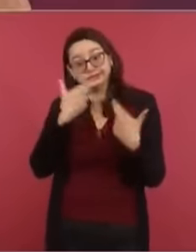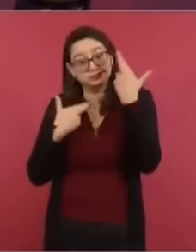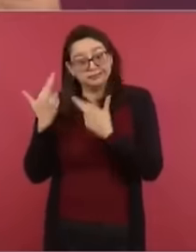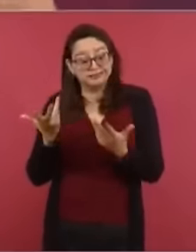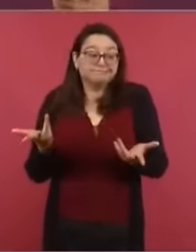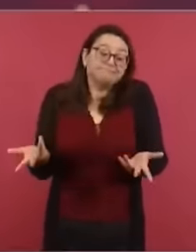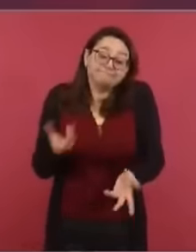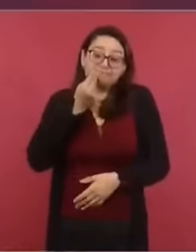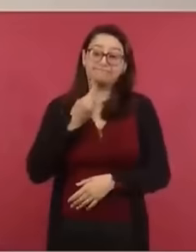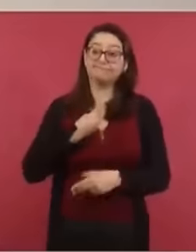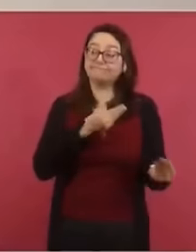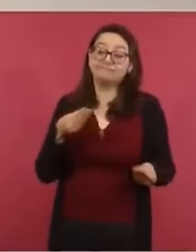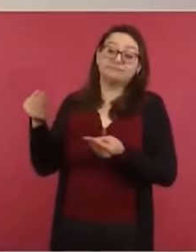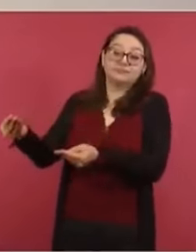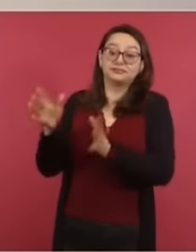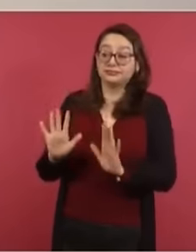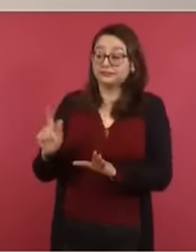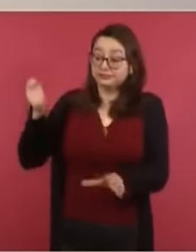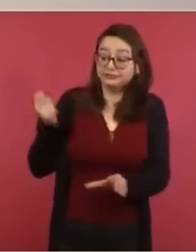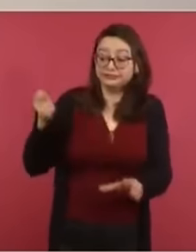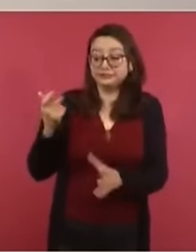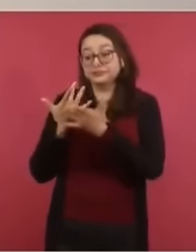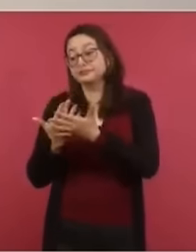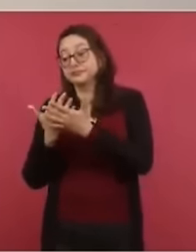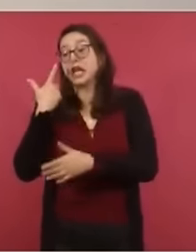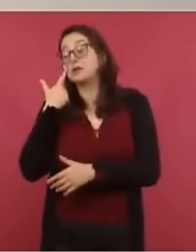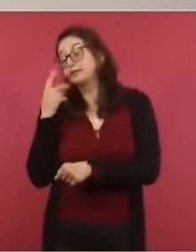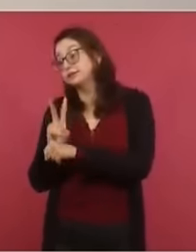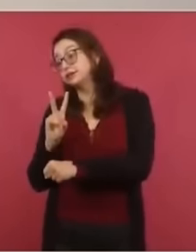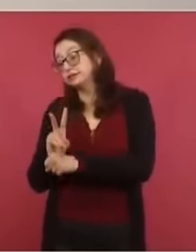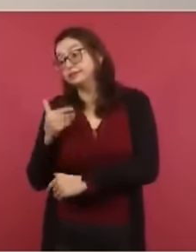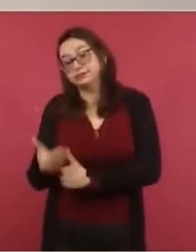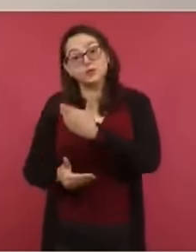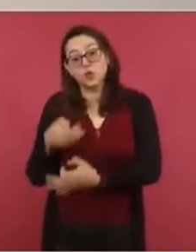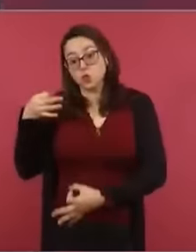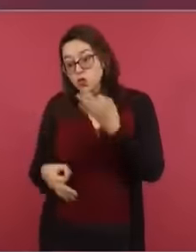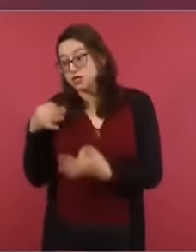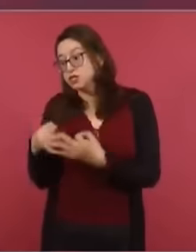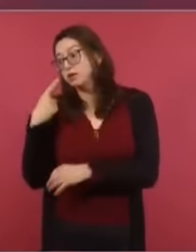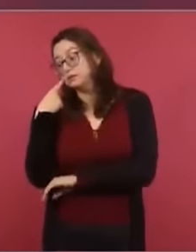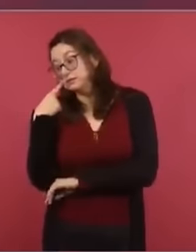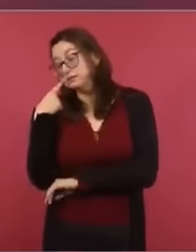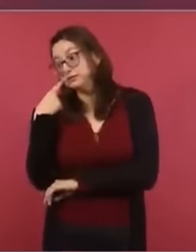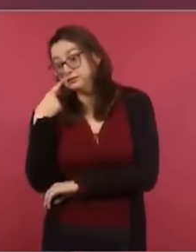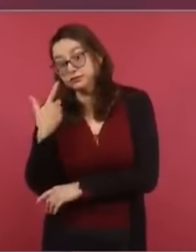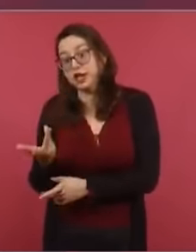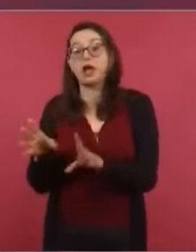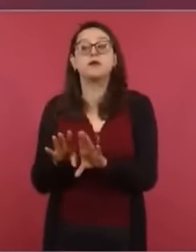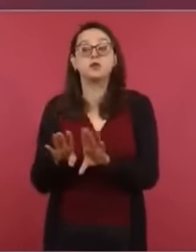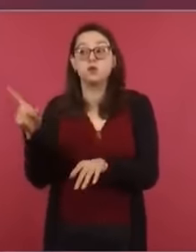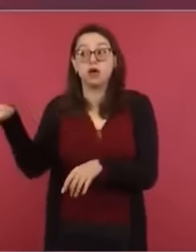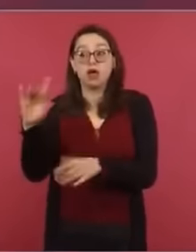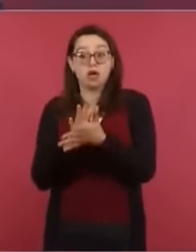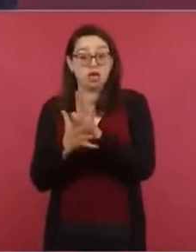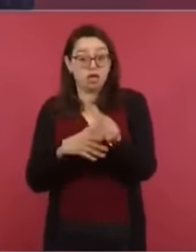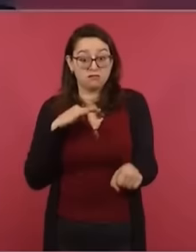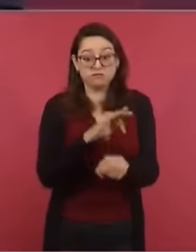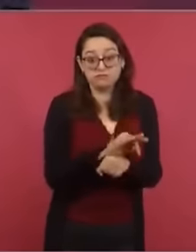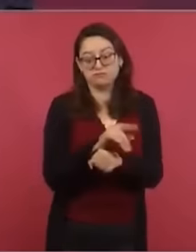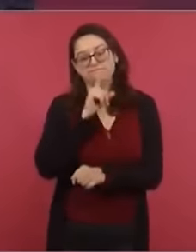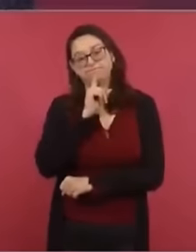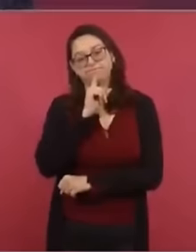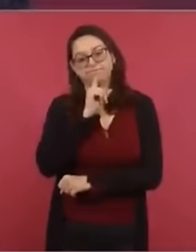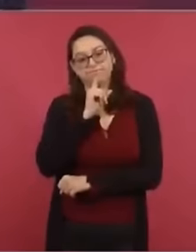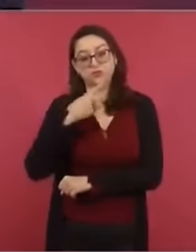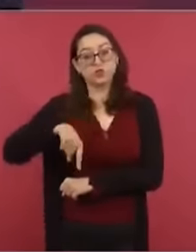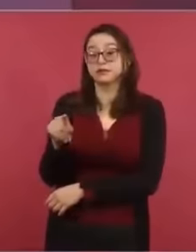Entonces nosotros tenemos que cuidar el proceso para que no actuemos